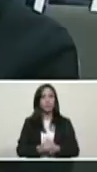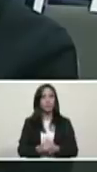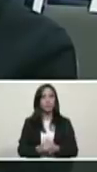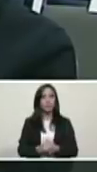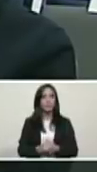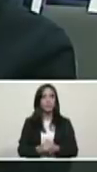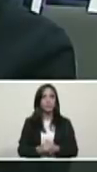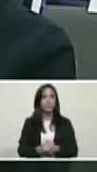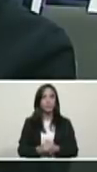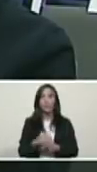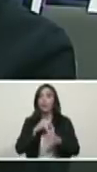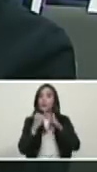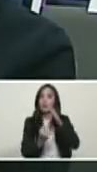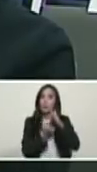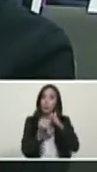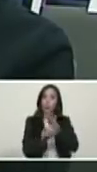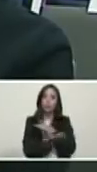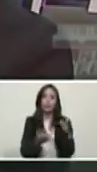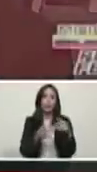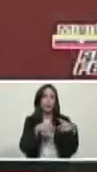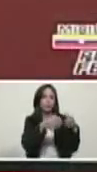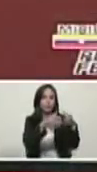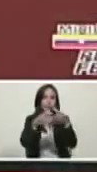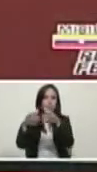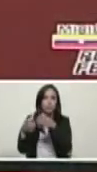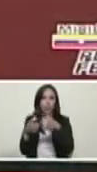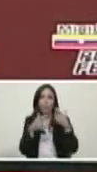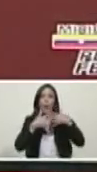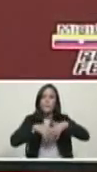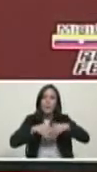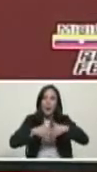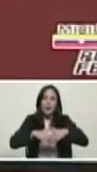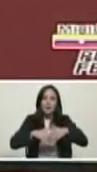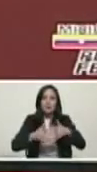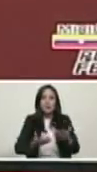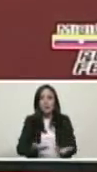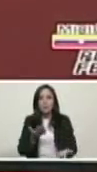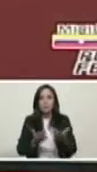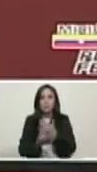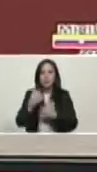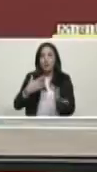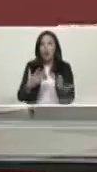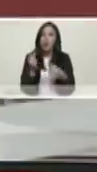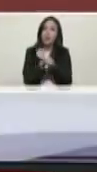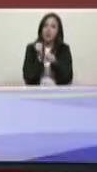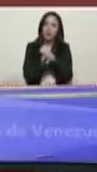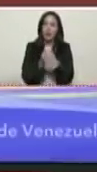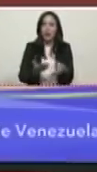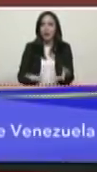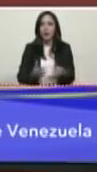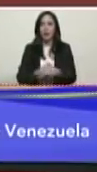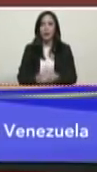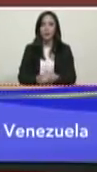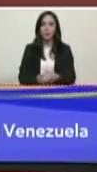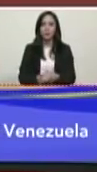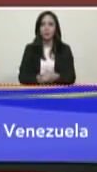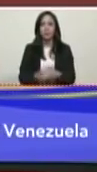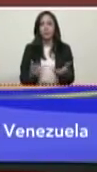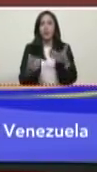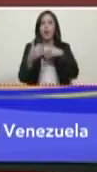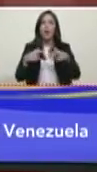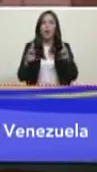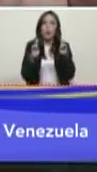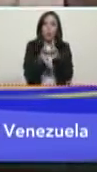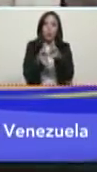institutos e instituciones que tienen que ver con el trabajo del consejo